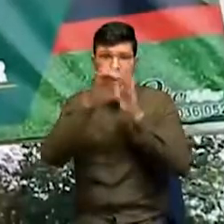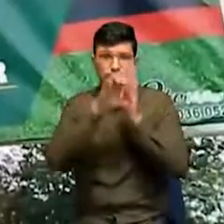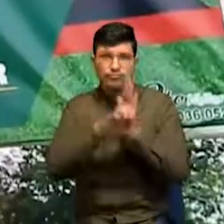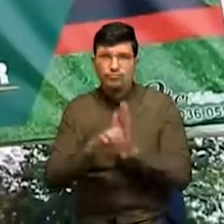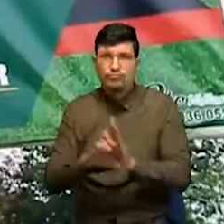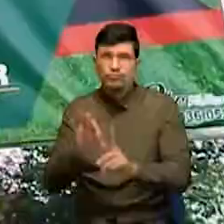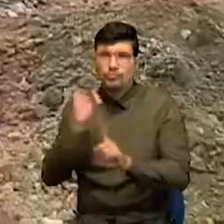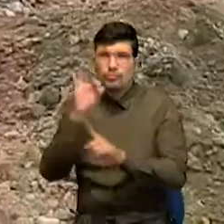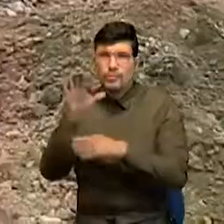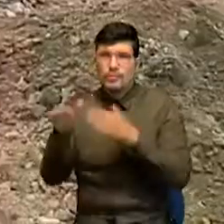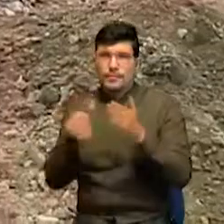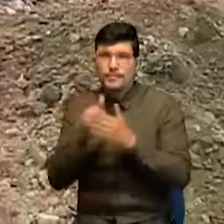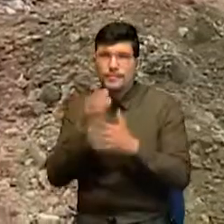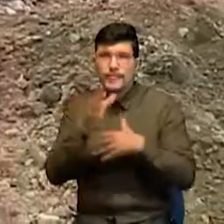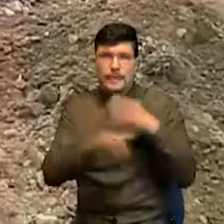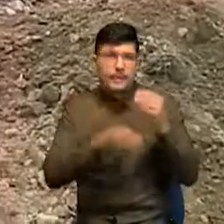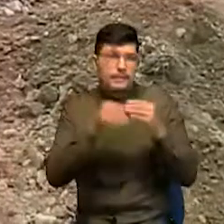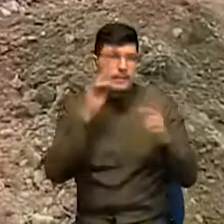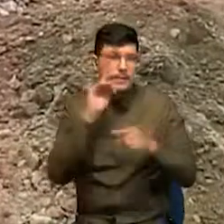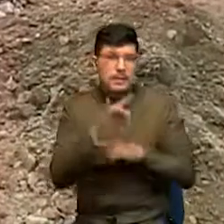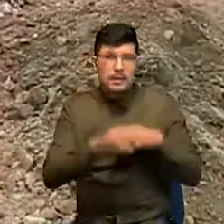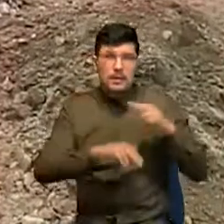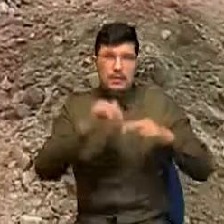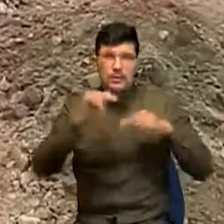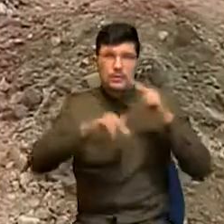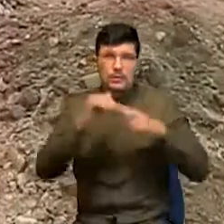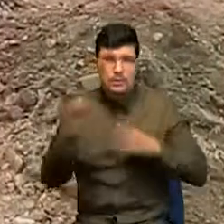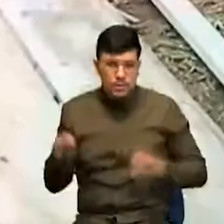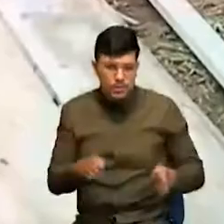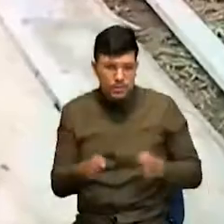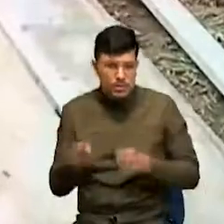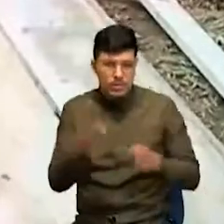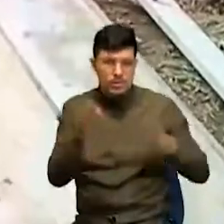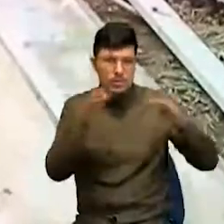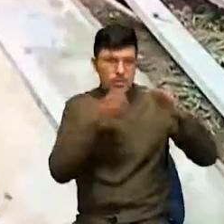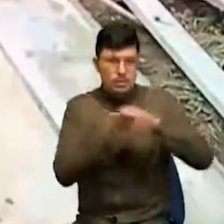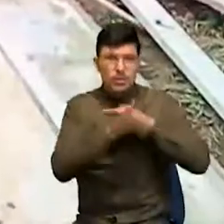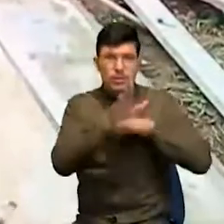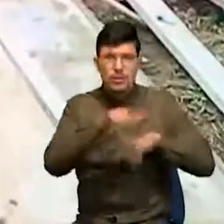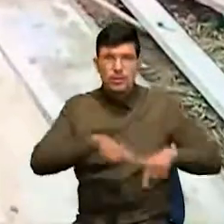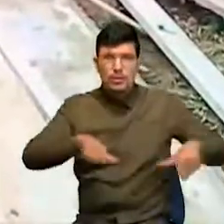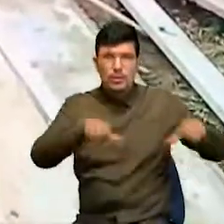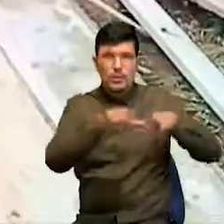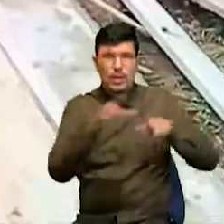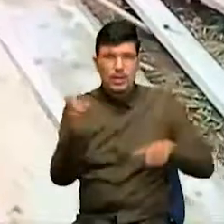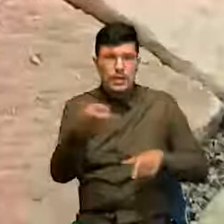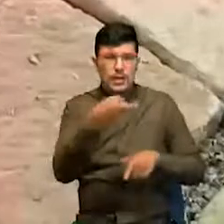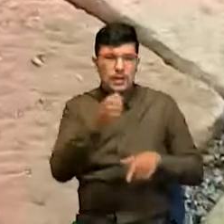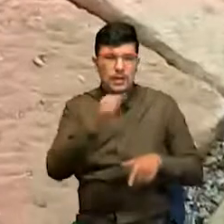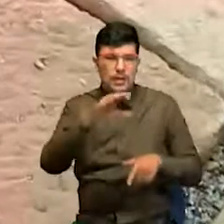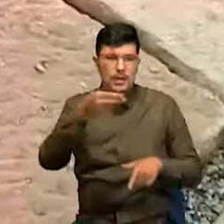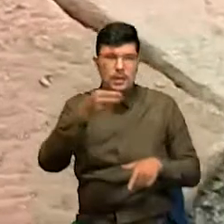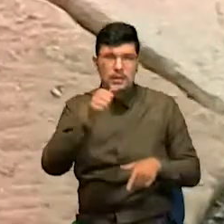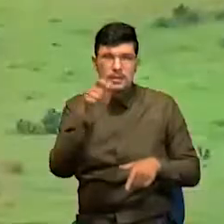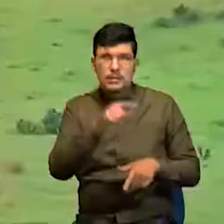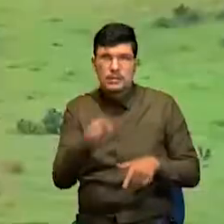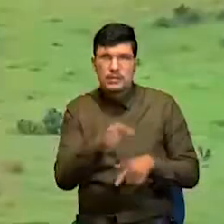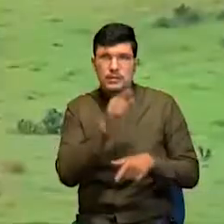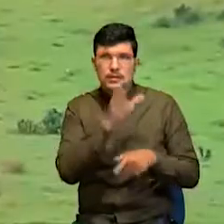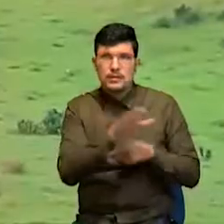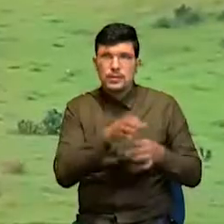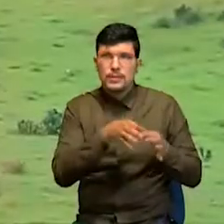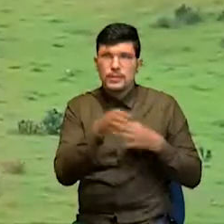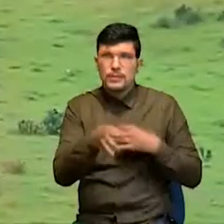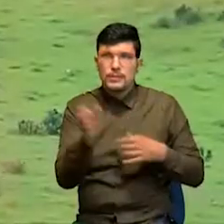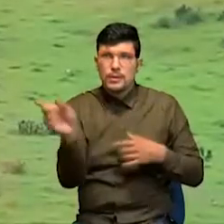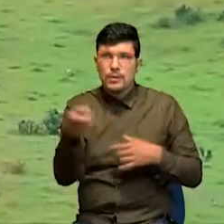otra parte se hizo la supervisión de la construcción del sendero de acceso al atractivo turístico de las gachas del municipio de guadalupe para